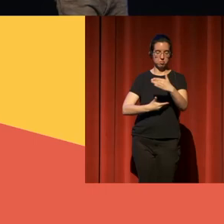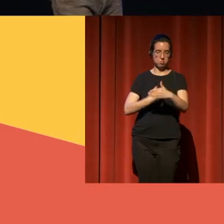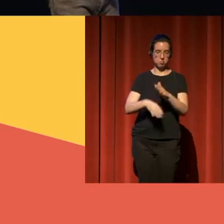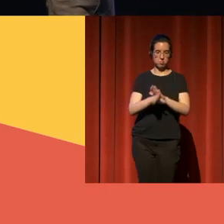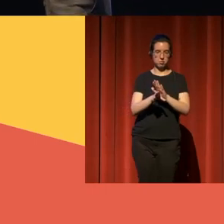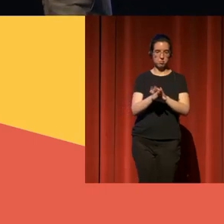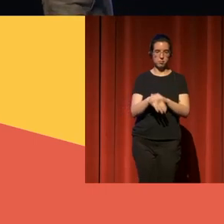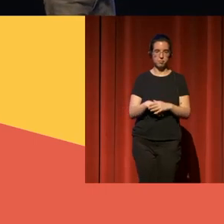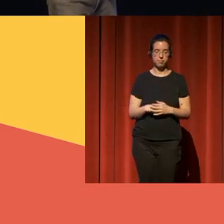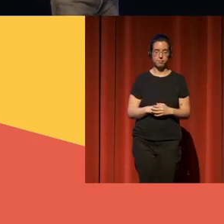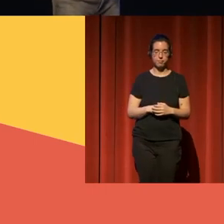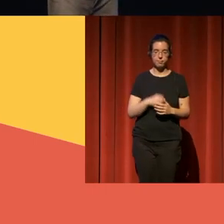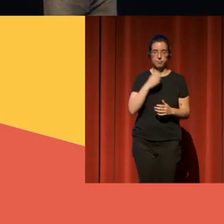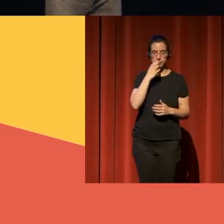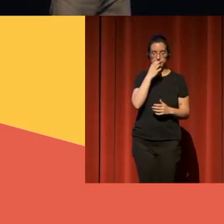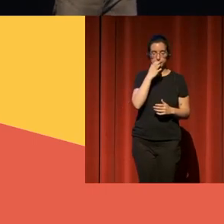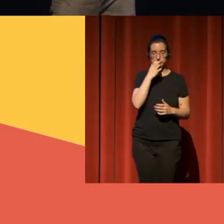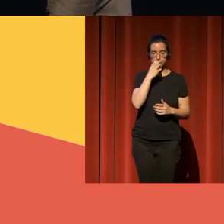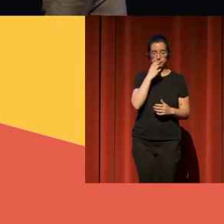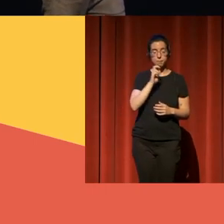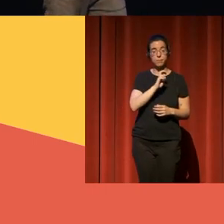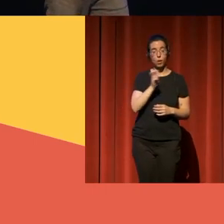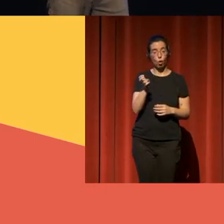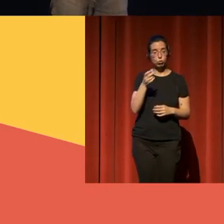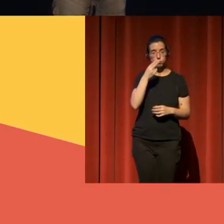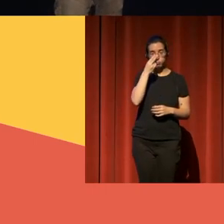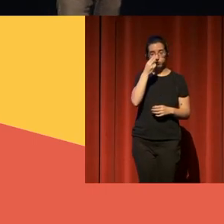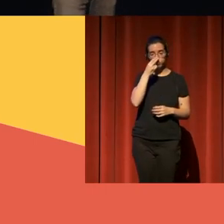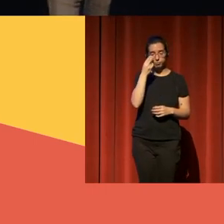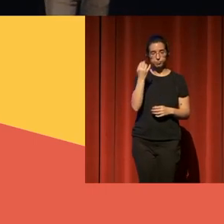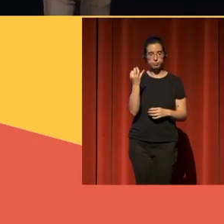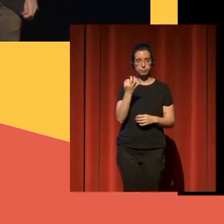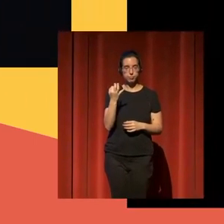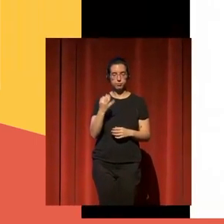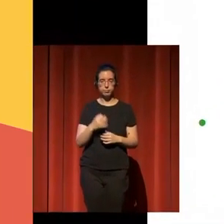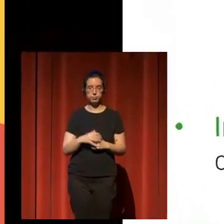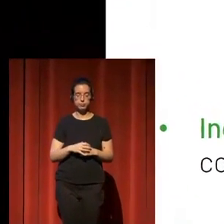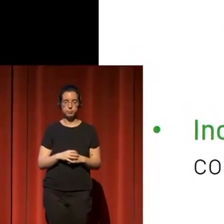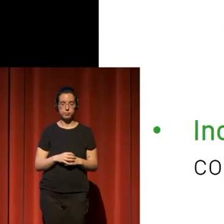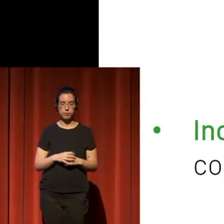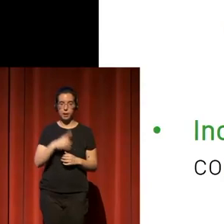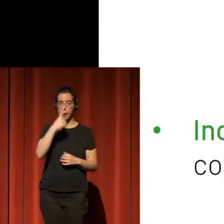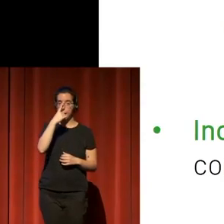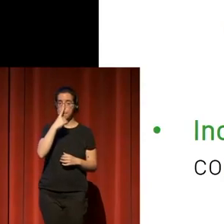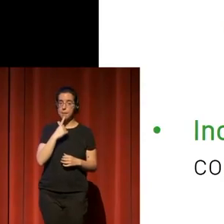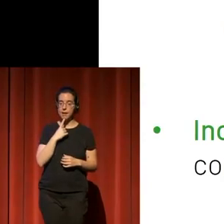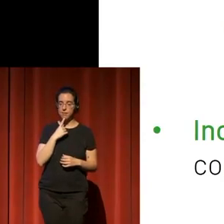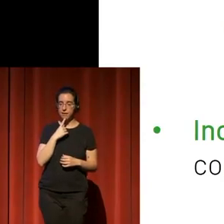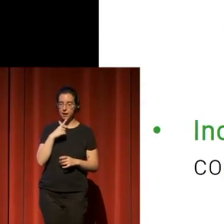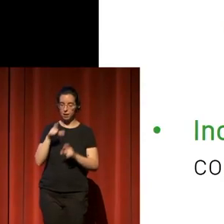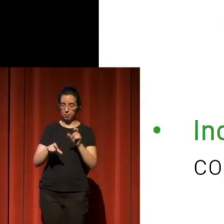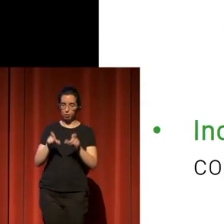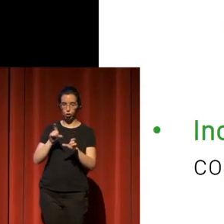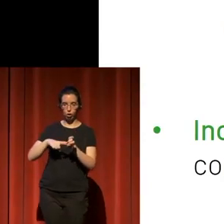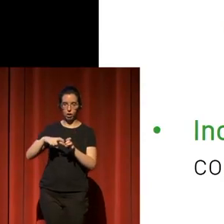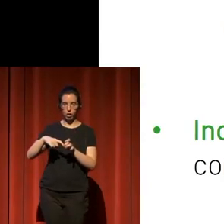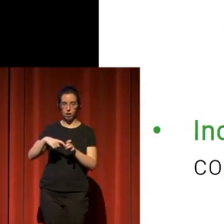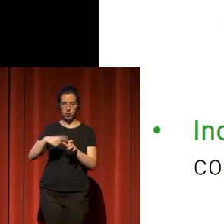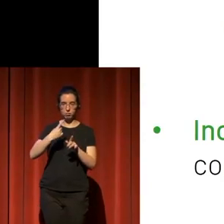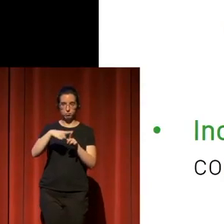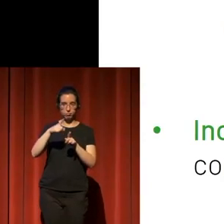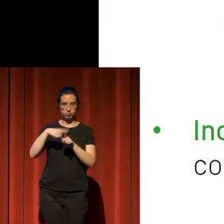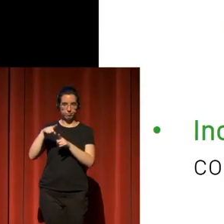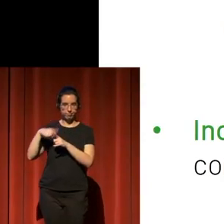cabo otro elemento muy interesante es el de eh los perfiles de participantes que acuden a los